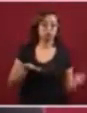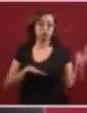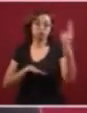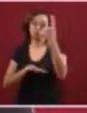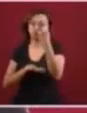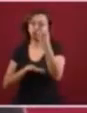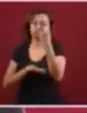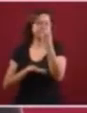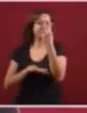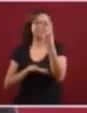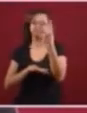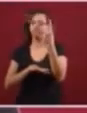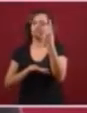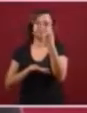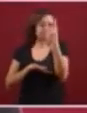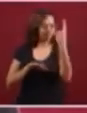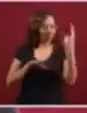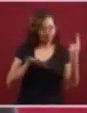Antes,